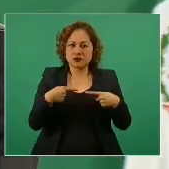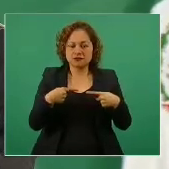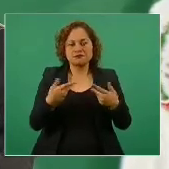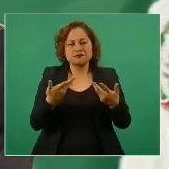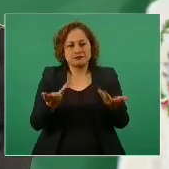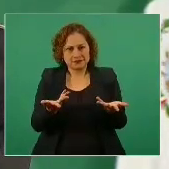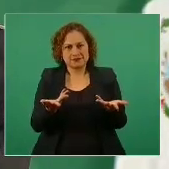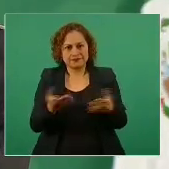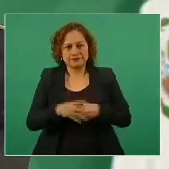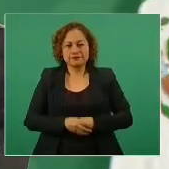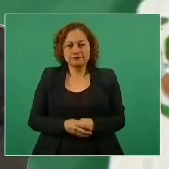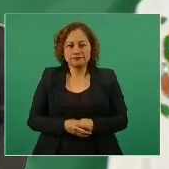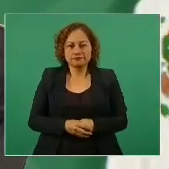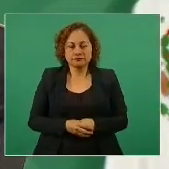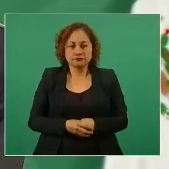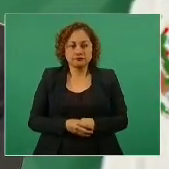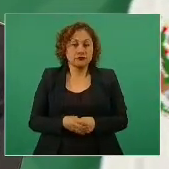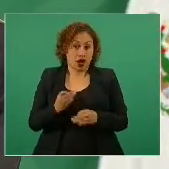En este, como en otros casos,